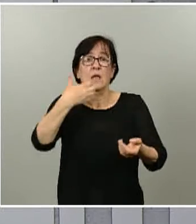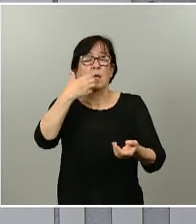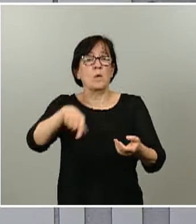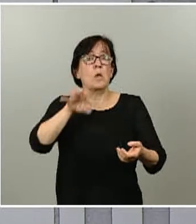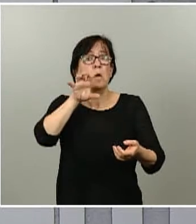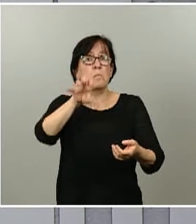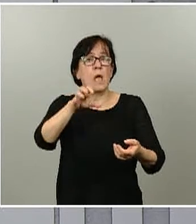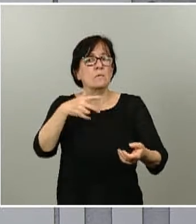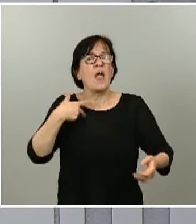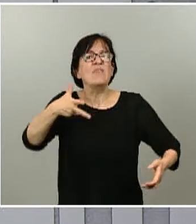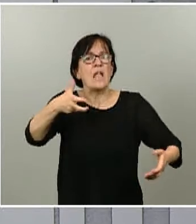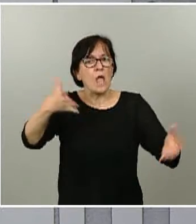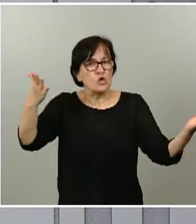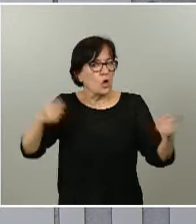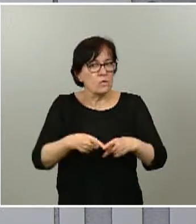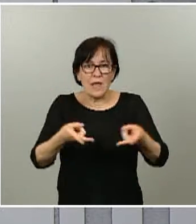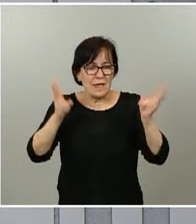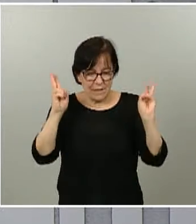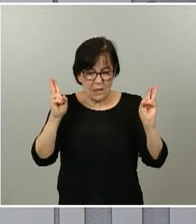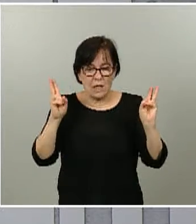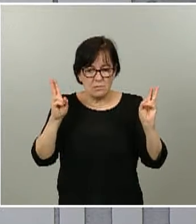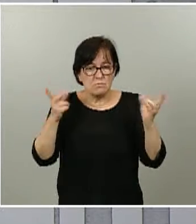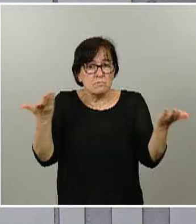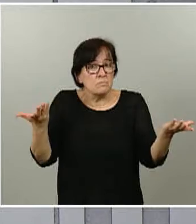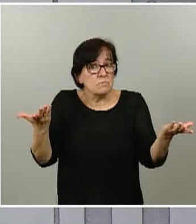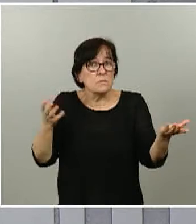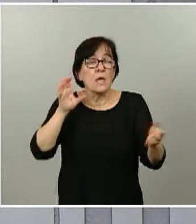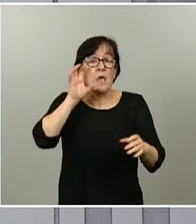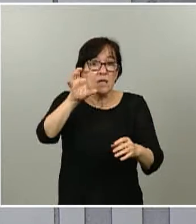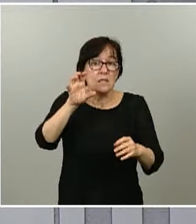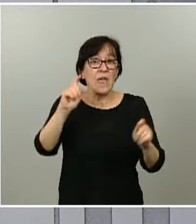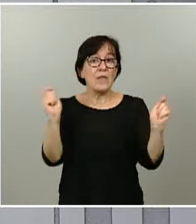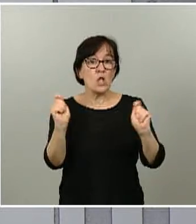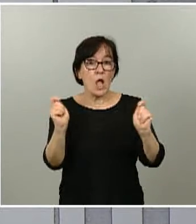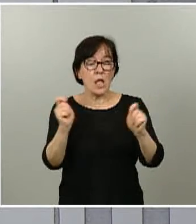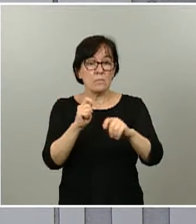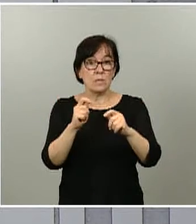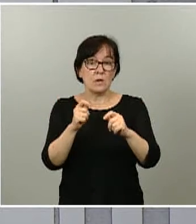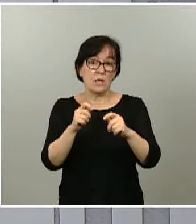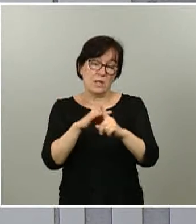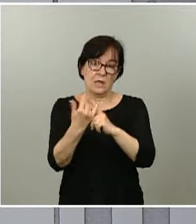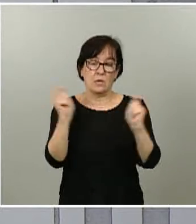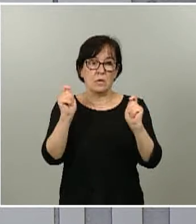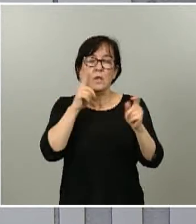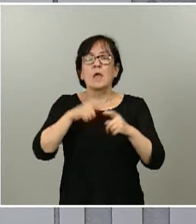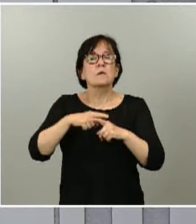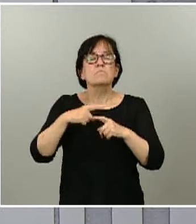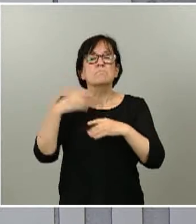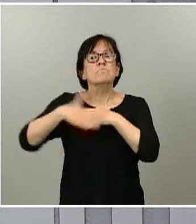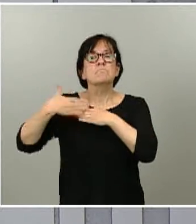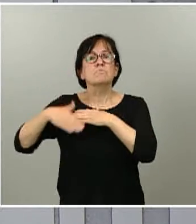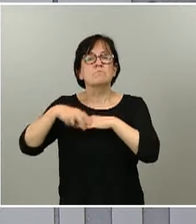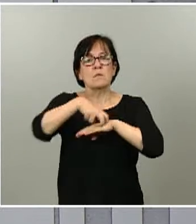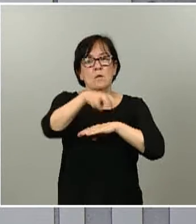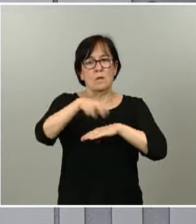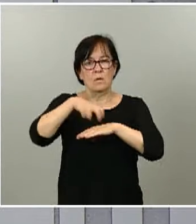un país de libertades y que el estado de alarma lo único que restringe es la libertad de movimiento y la libertad de